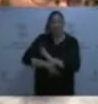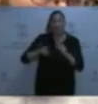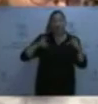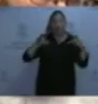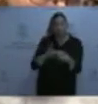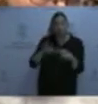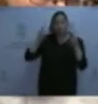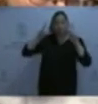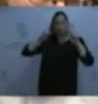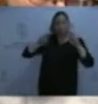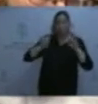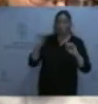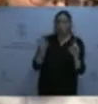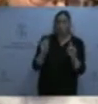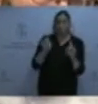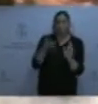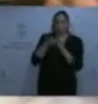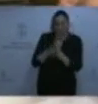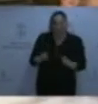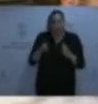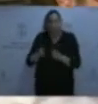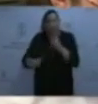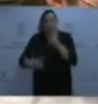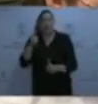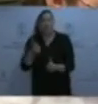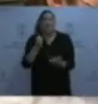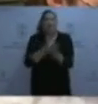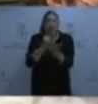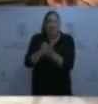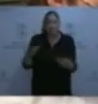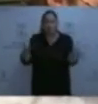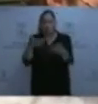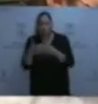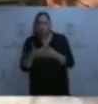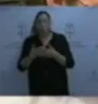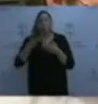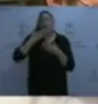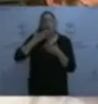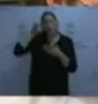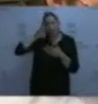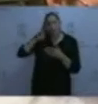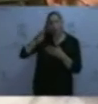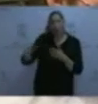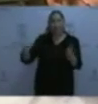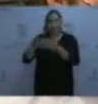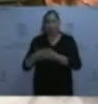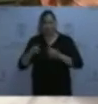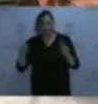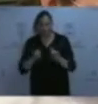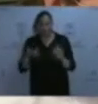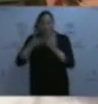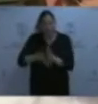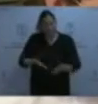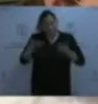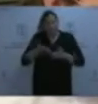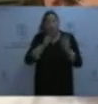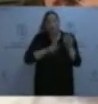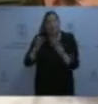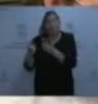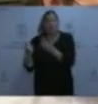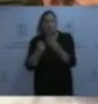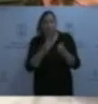profesorado, ni se cerrarían aulas, ni se dejarían morir nuestras escuelas rurales. Si el objetivo fuera educativo y no económico, se ayudaría a quienes más lo necesitan y no